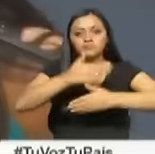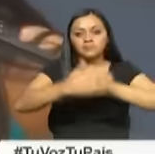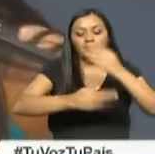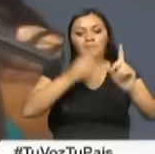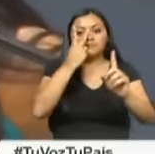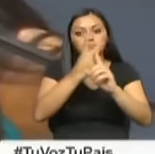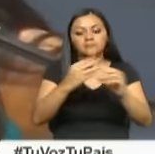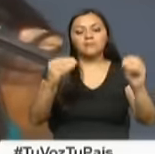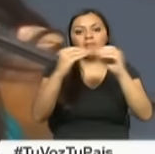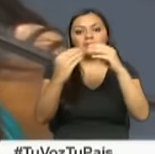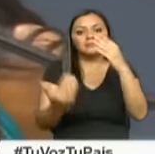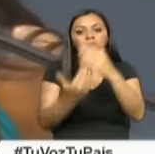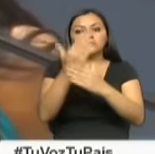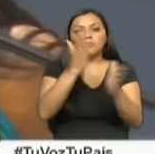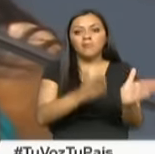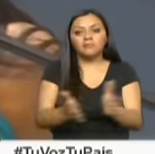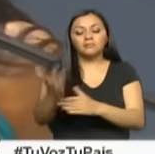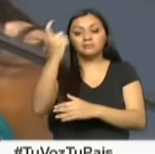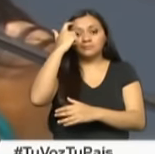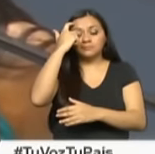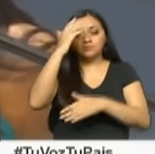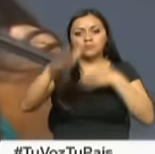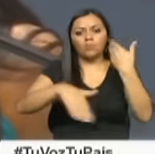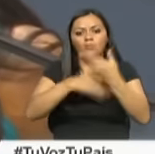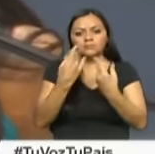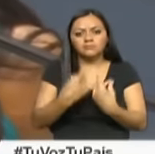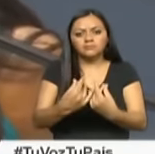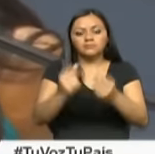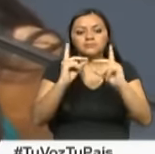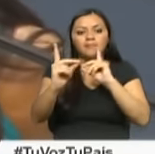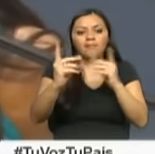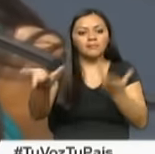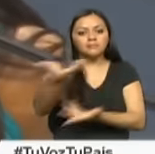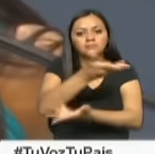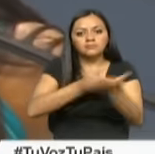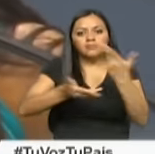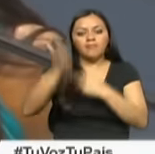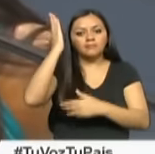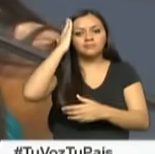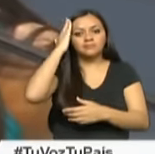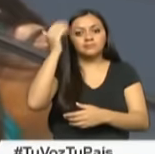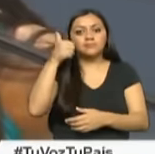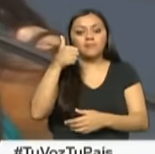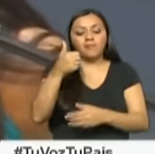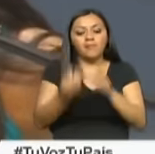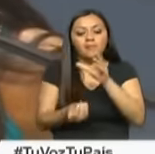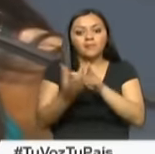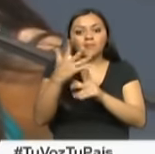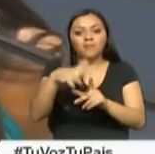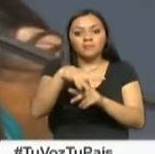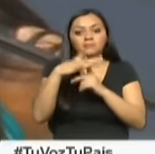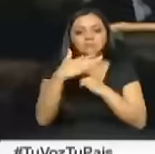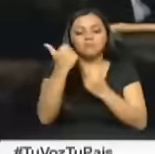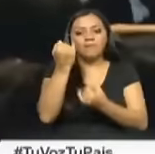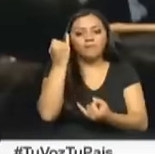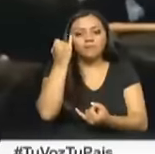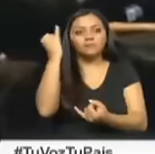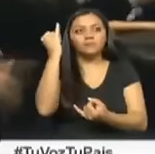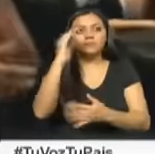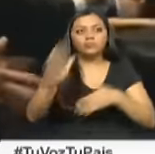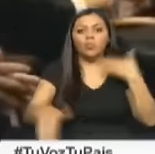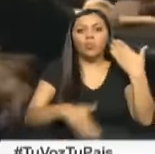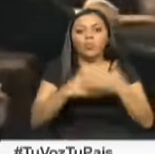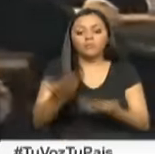generar nuevo conocimiento para lograr un efectivo diálogo plural de los saberes, para crear las condiciones para innovar. En total